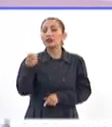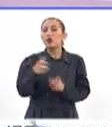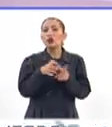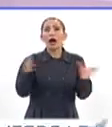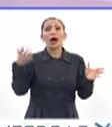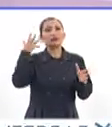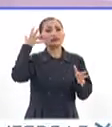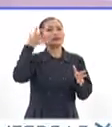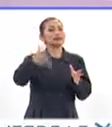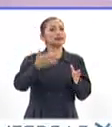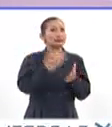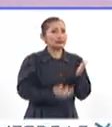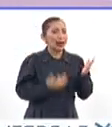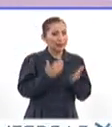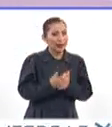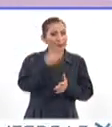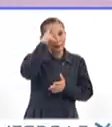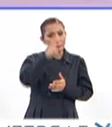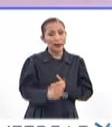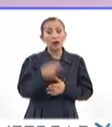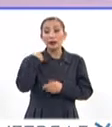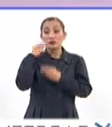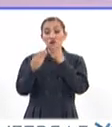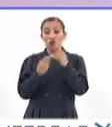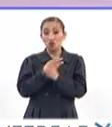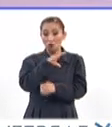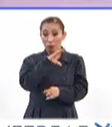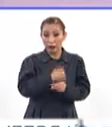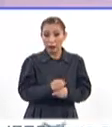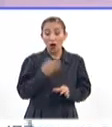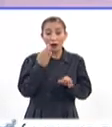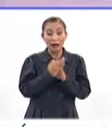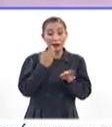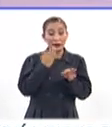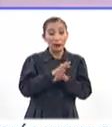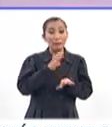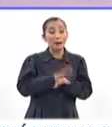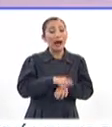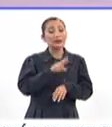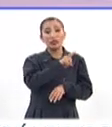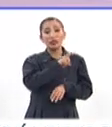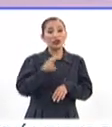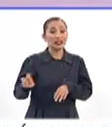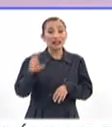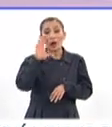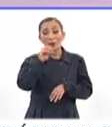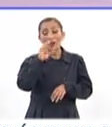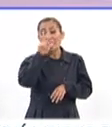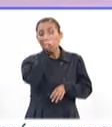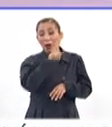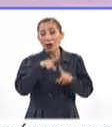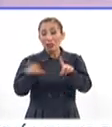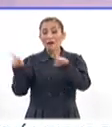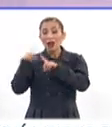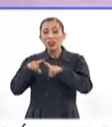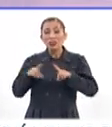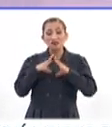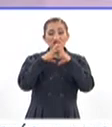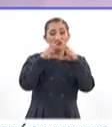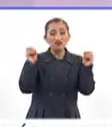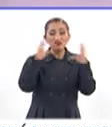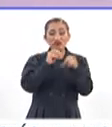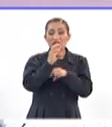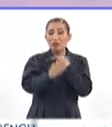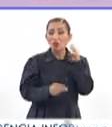grandes retos no solo para México, sino también para el mundo. Hasta la fecha, más de 290 lenguas han desaparecido en